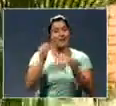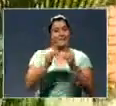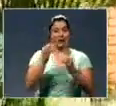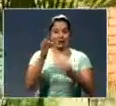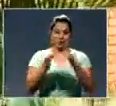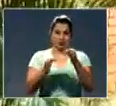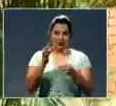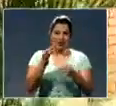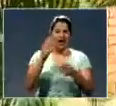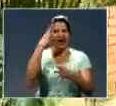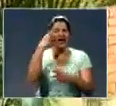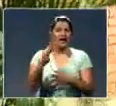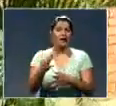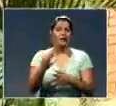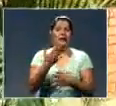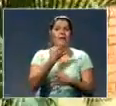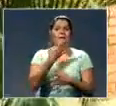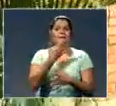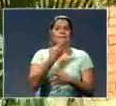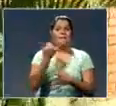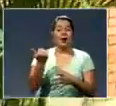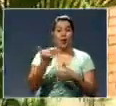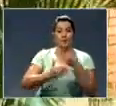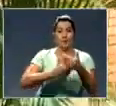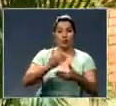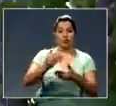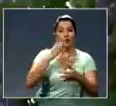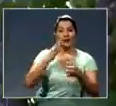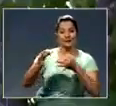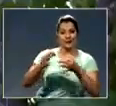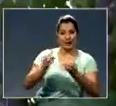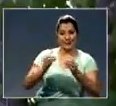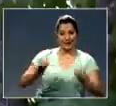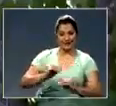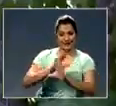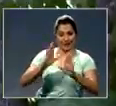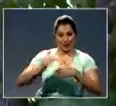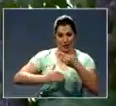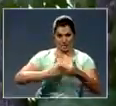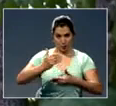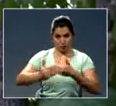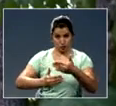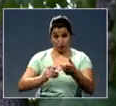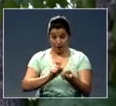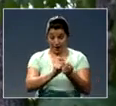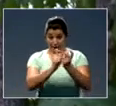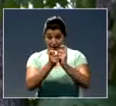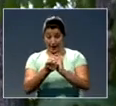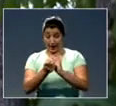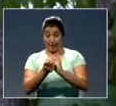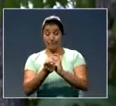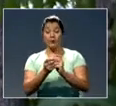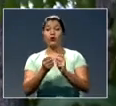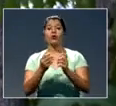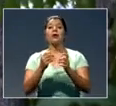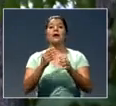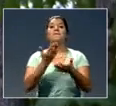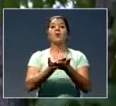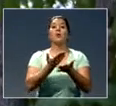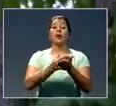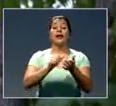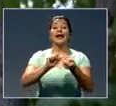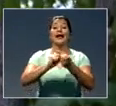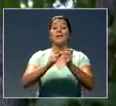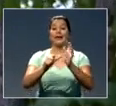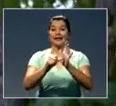al final del día. Ellos son servidores públicos. La modificación legal contempla la reforma al artículo 15,